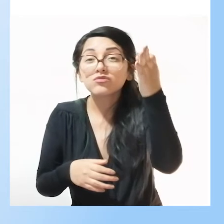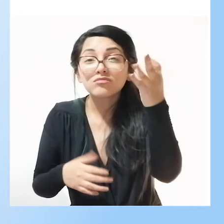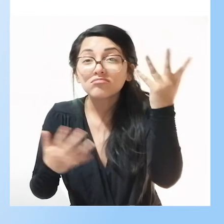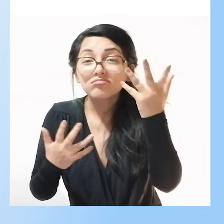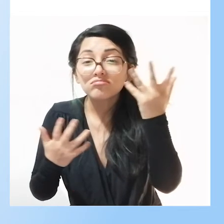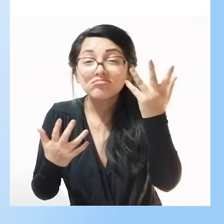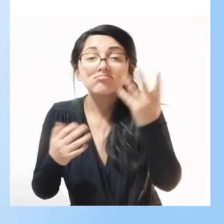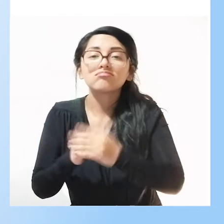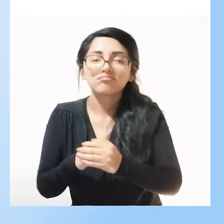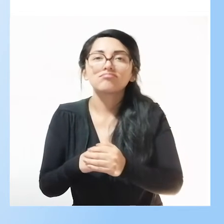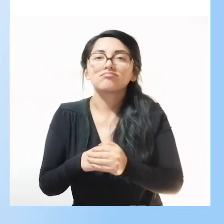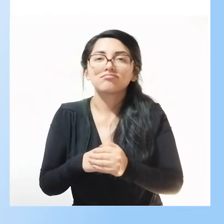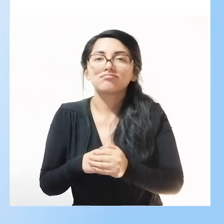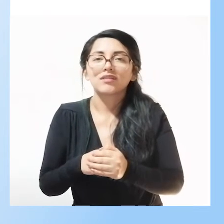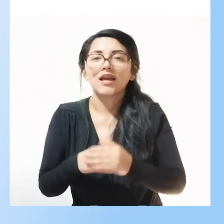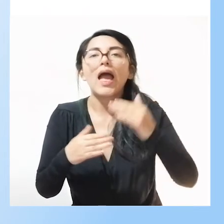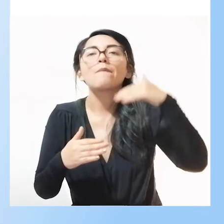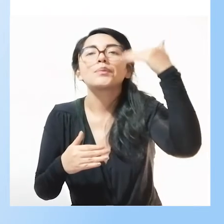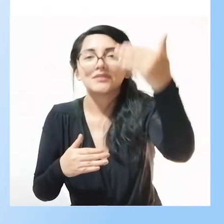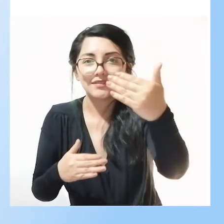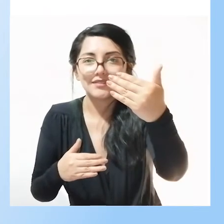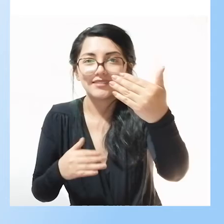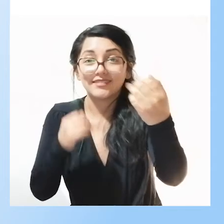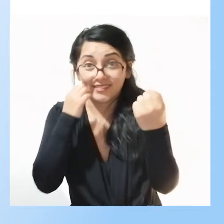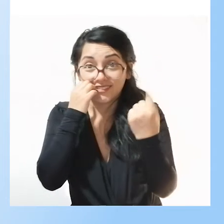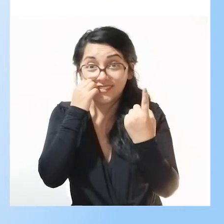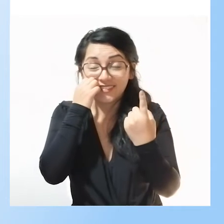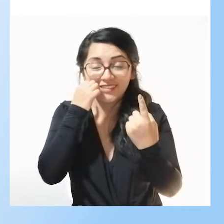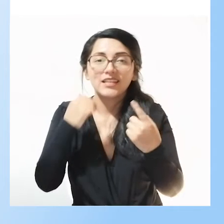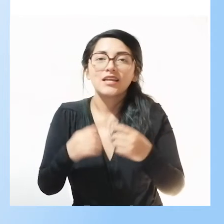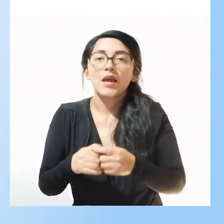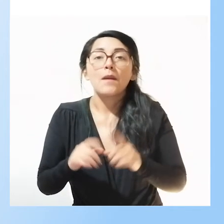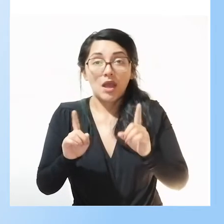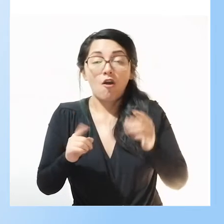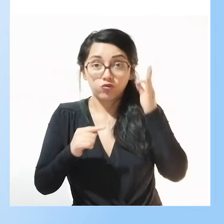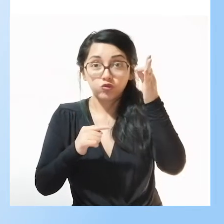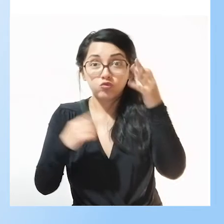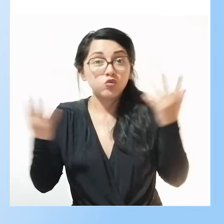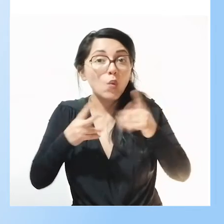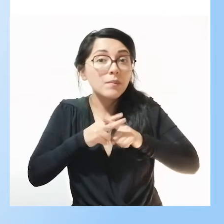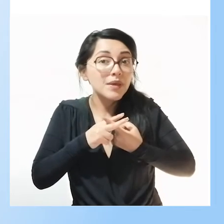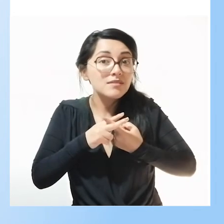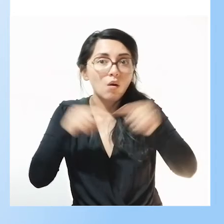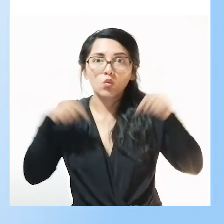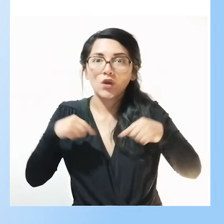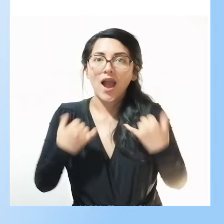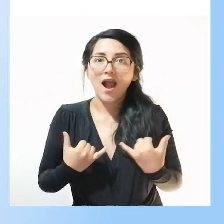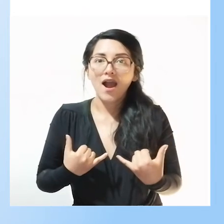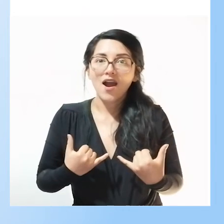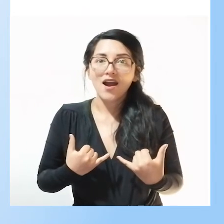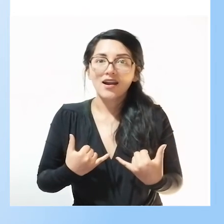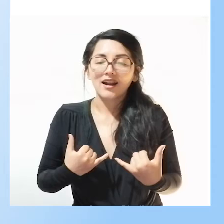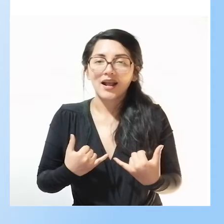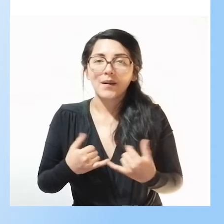como dije entonces, repito hoy, el futuro empieza ahora mismo, empieza hoy y empieza ya,